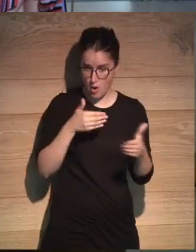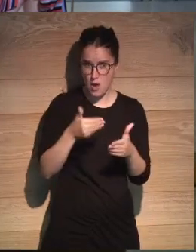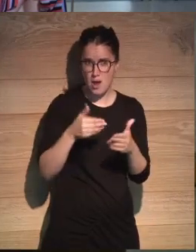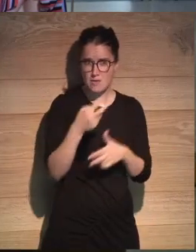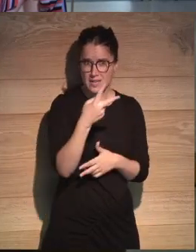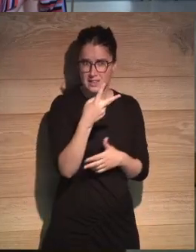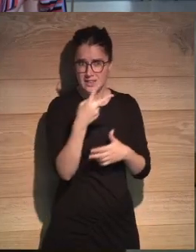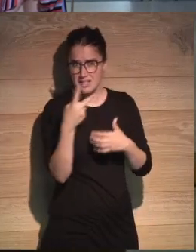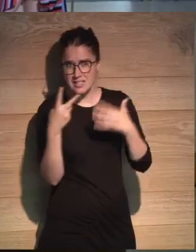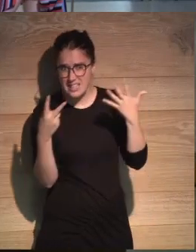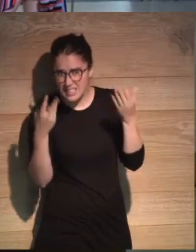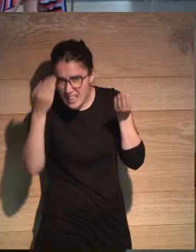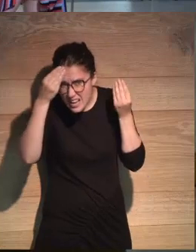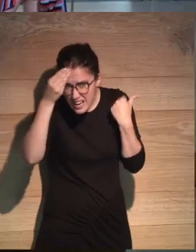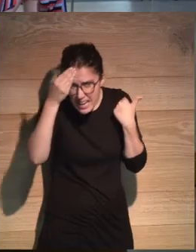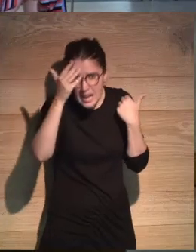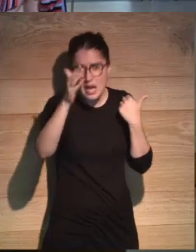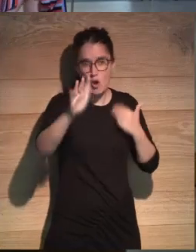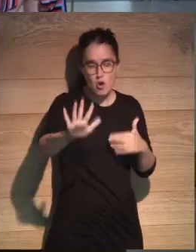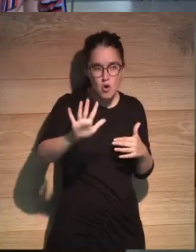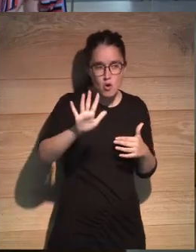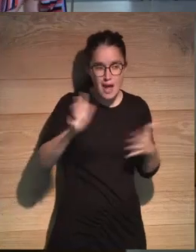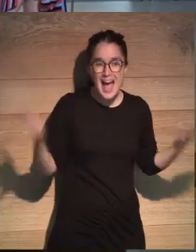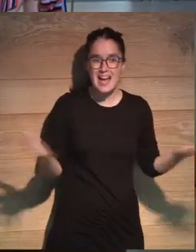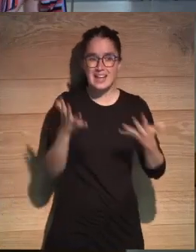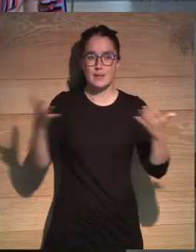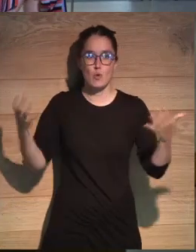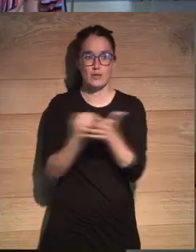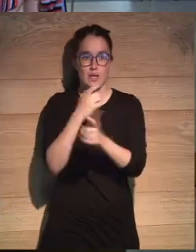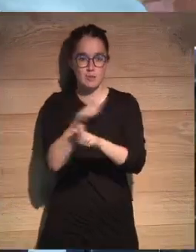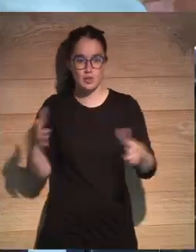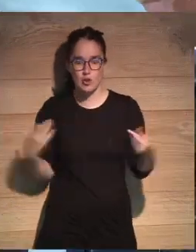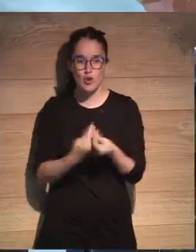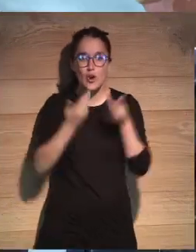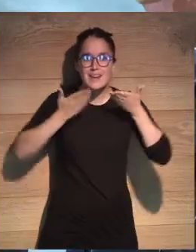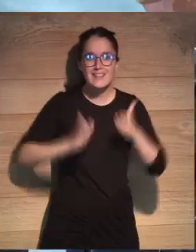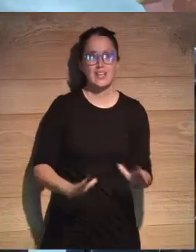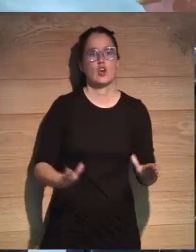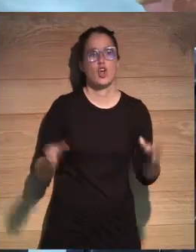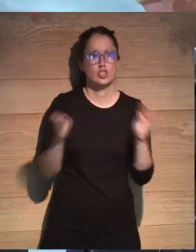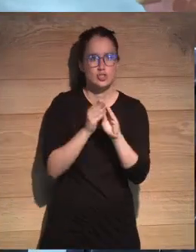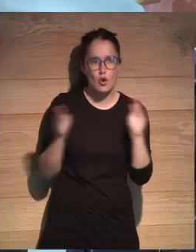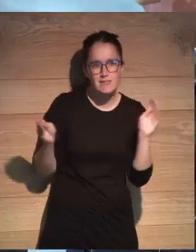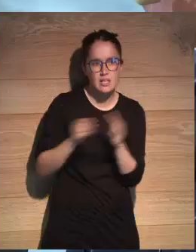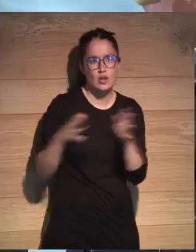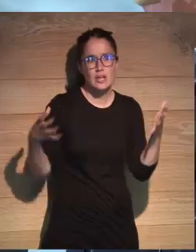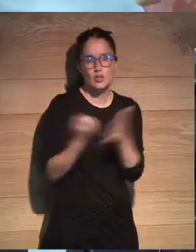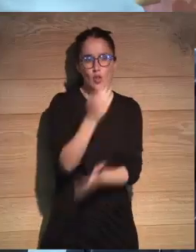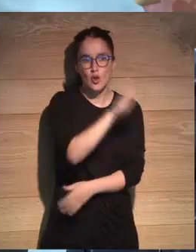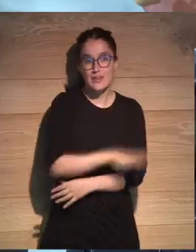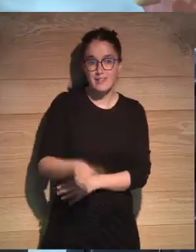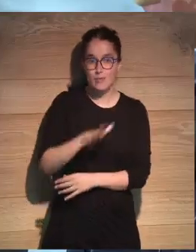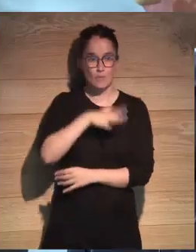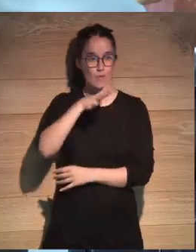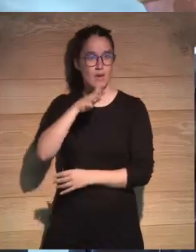¿no? El 27, me parece, si no me equivoco. Animo a todo el mundo a que lleve a sus hijos, sobrinos y a todos los niños,